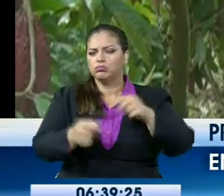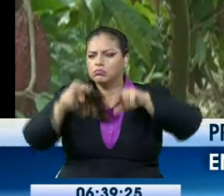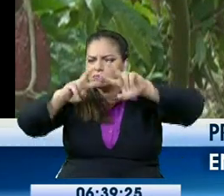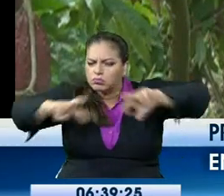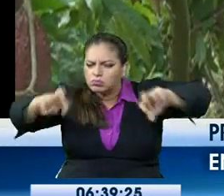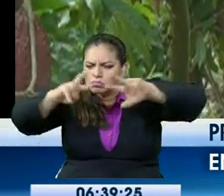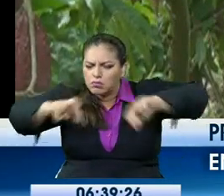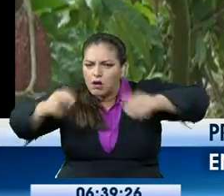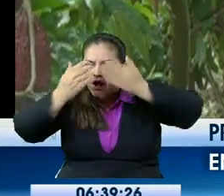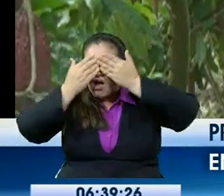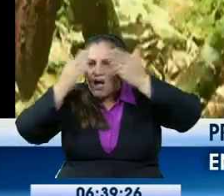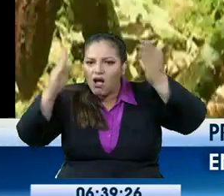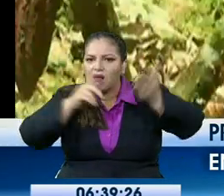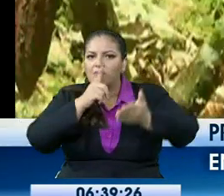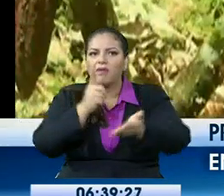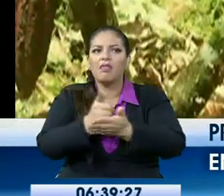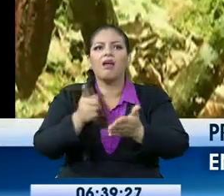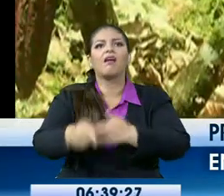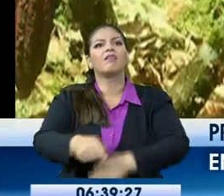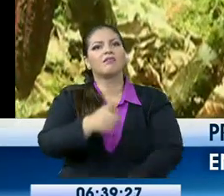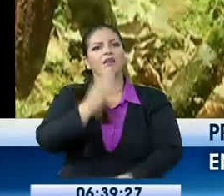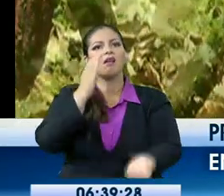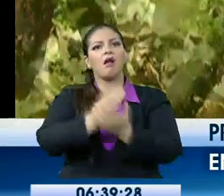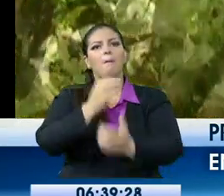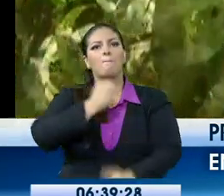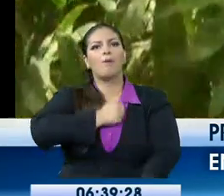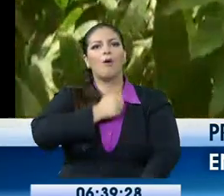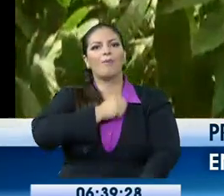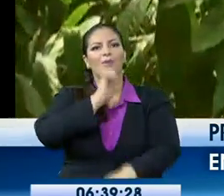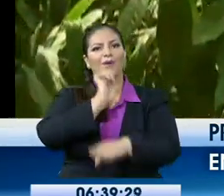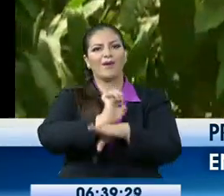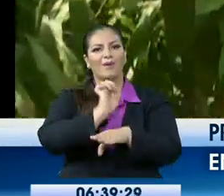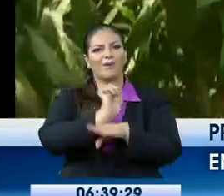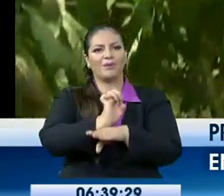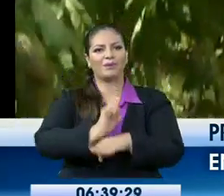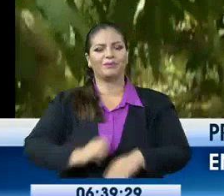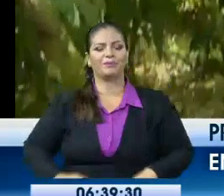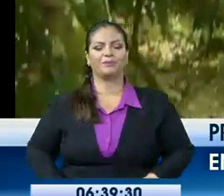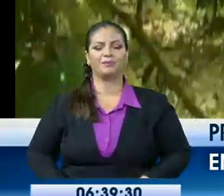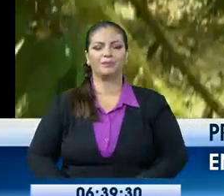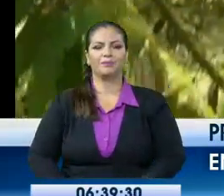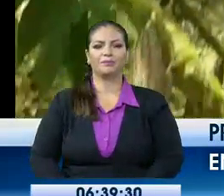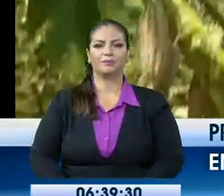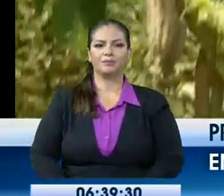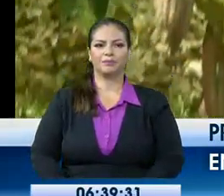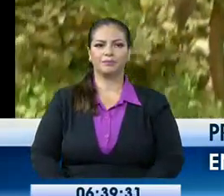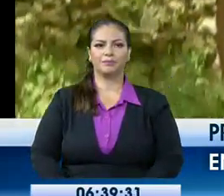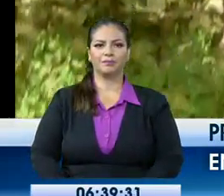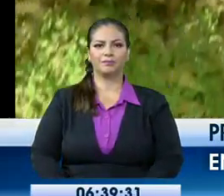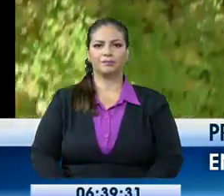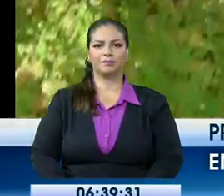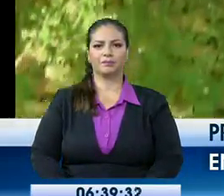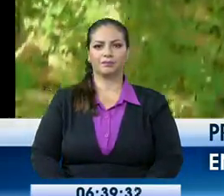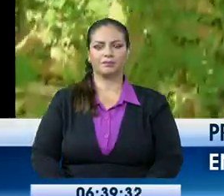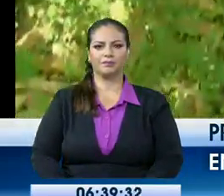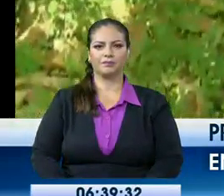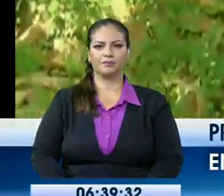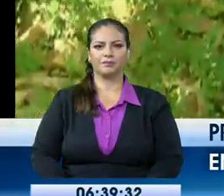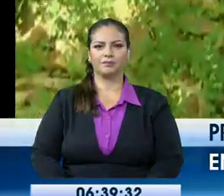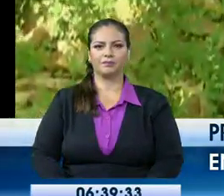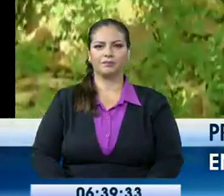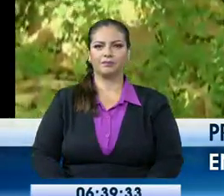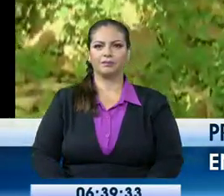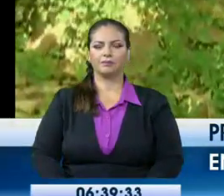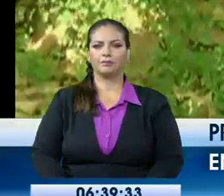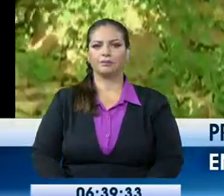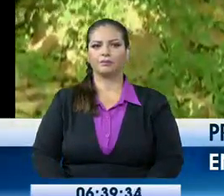nos imaginábamos. Vamos ahí, soy campesino de mi tierra, sí sé. Soy campesino de